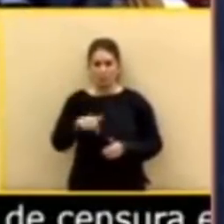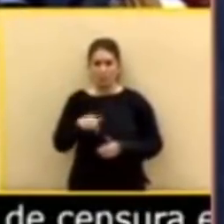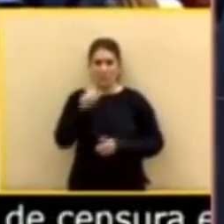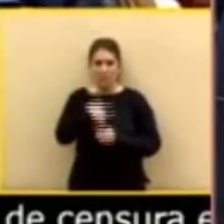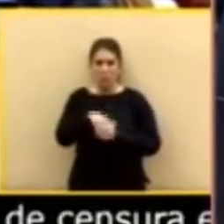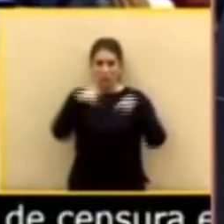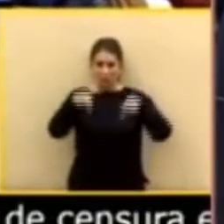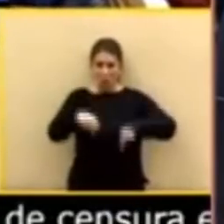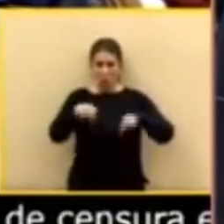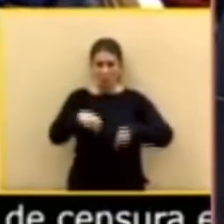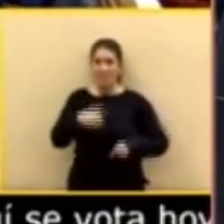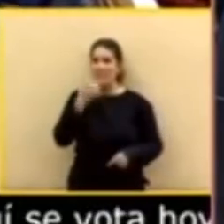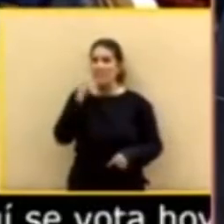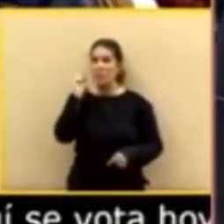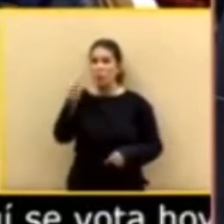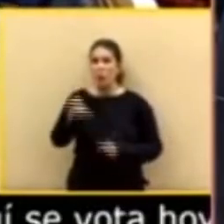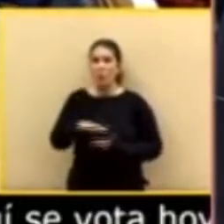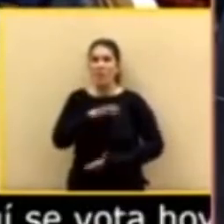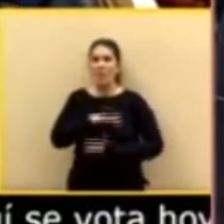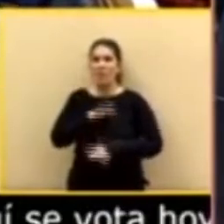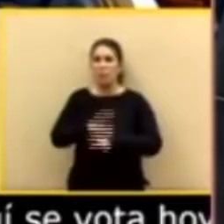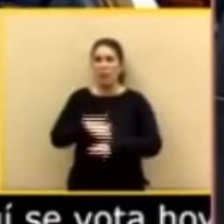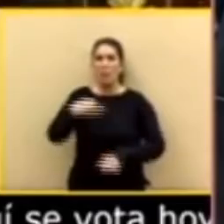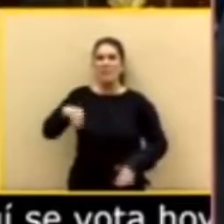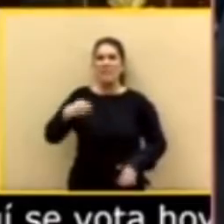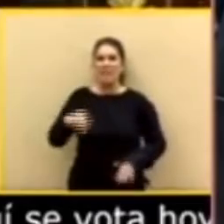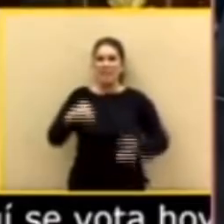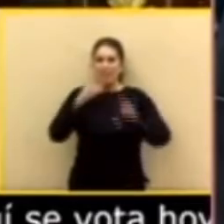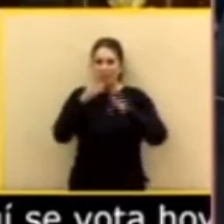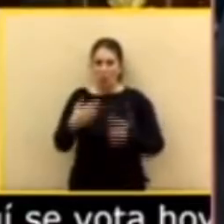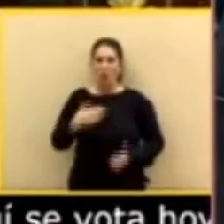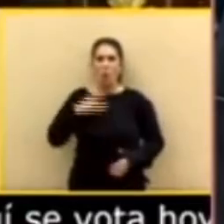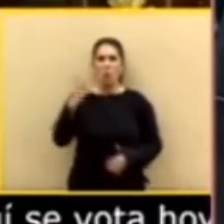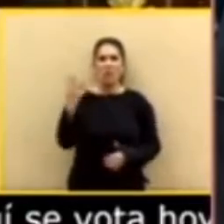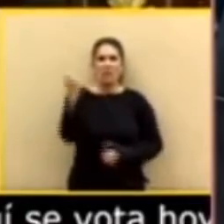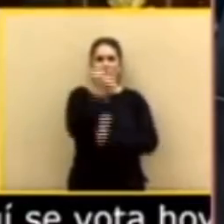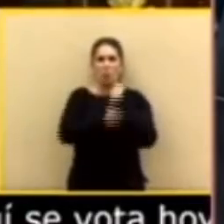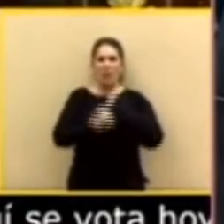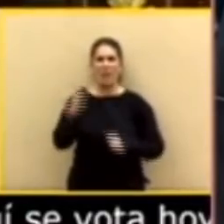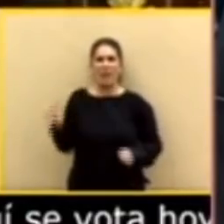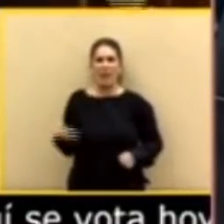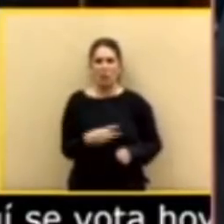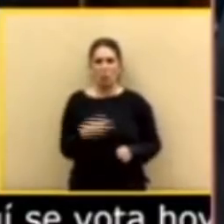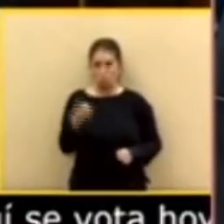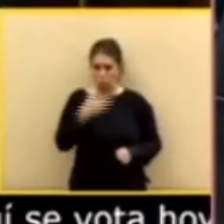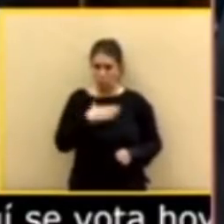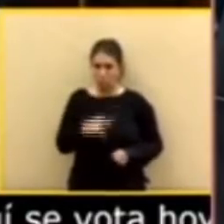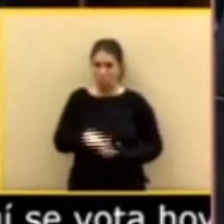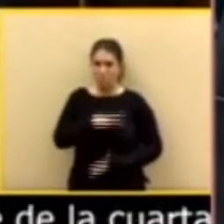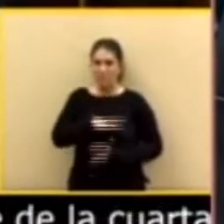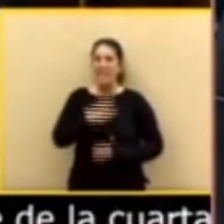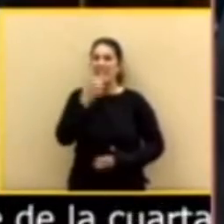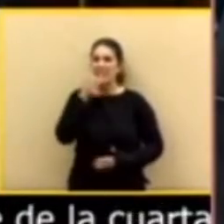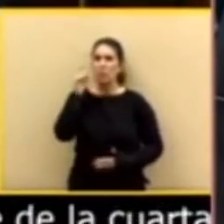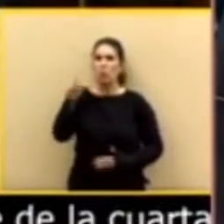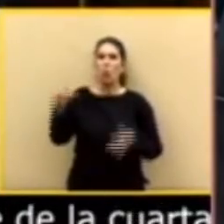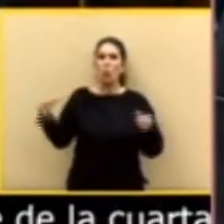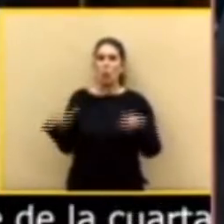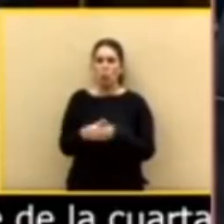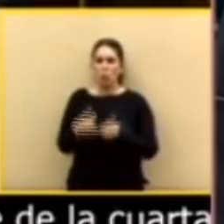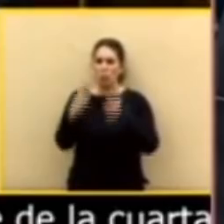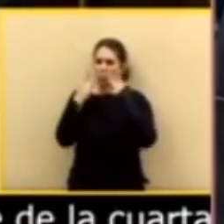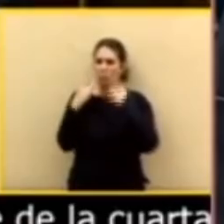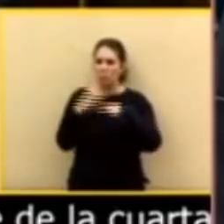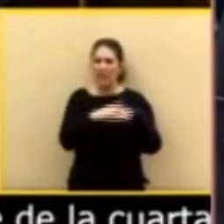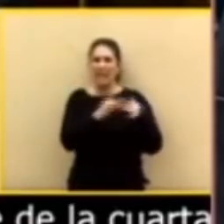gobierna en el País Vasco y en infinidad de ayuntamientos vascos y navarros, gracias al Partido